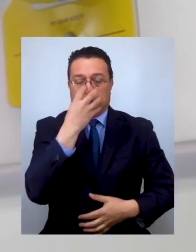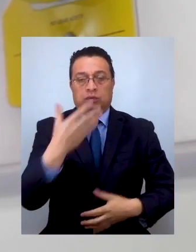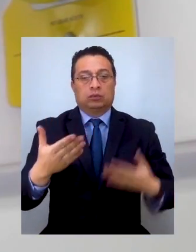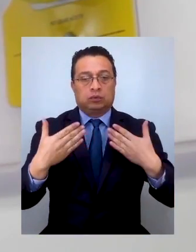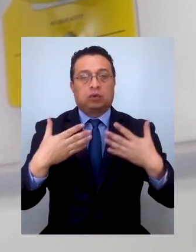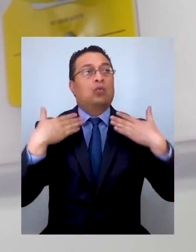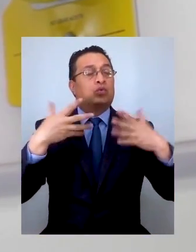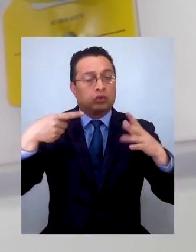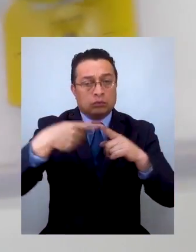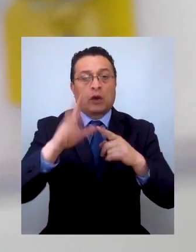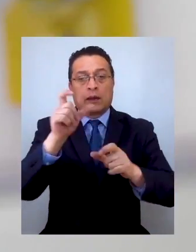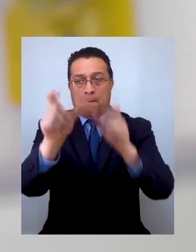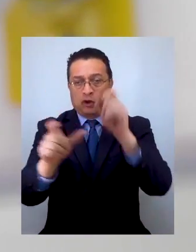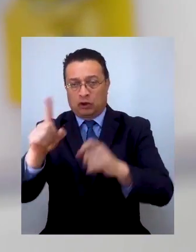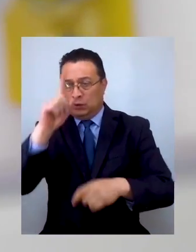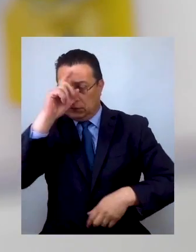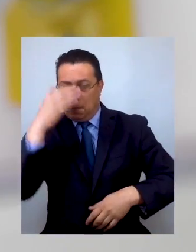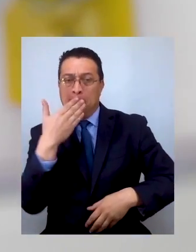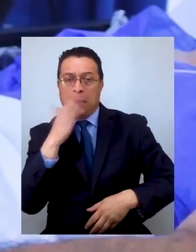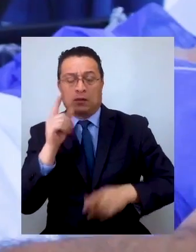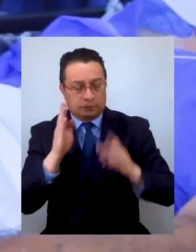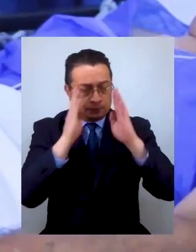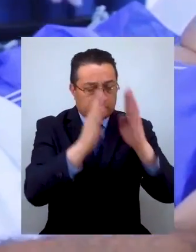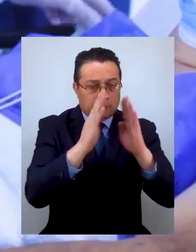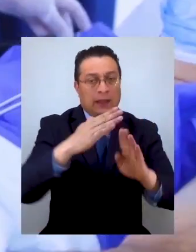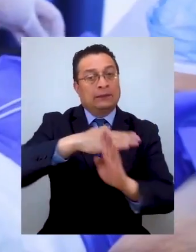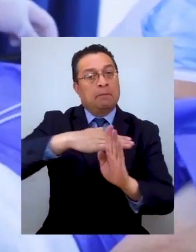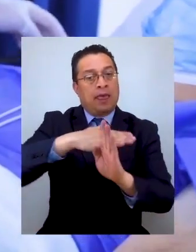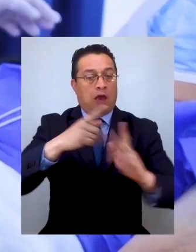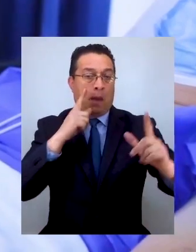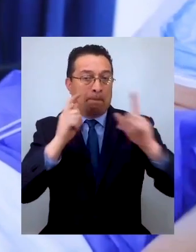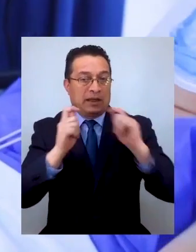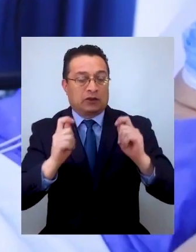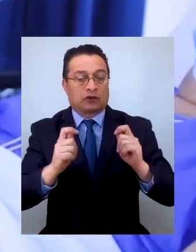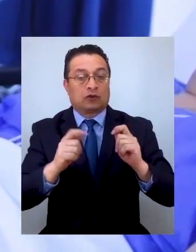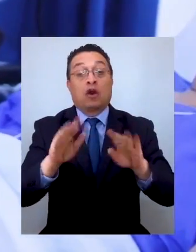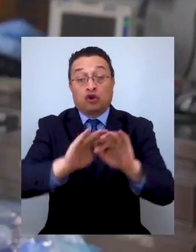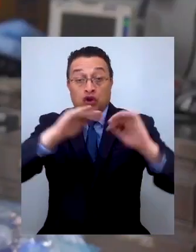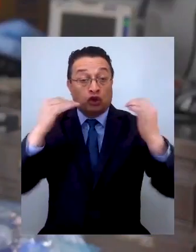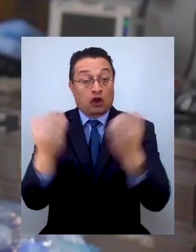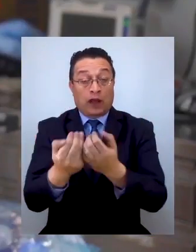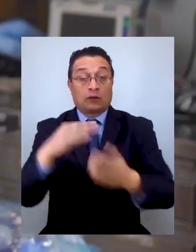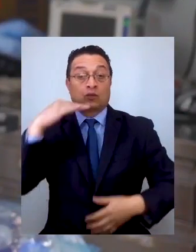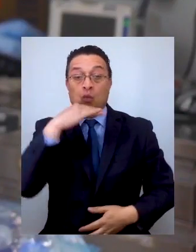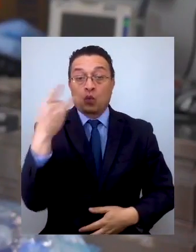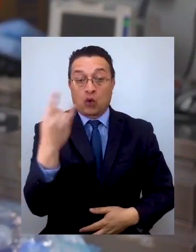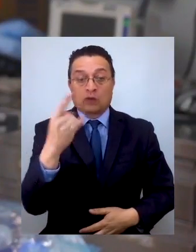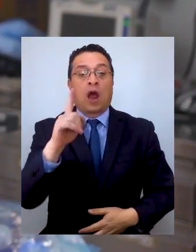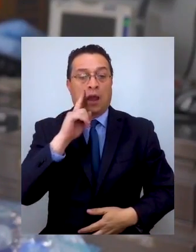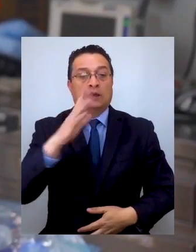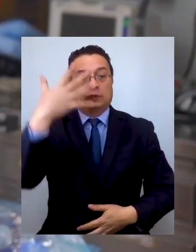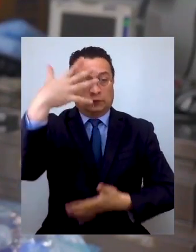de oxígeno, aire comprimido y personal clínico con rendimiento para pacientes de moderada complejidad. En total, el servicio de